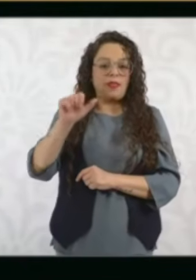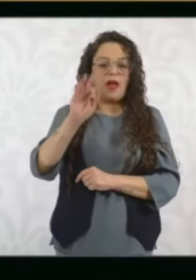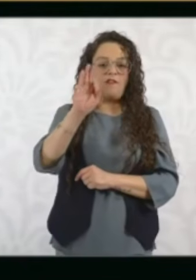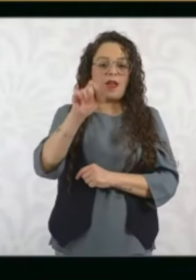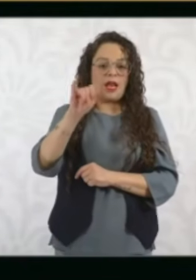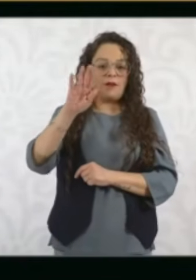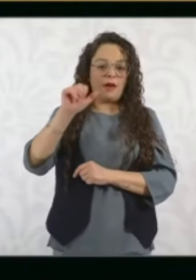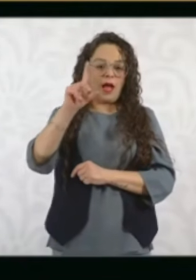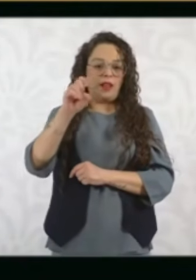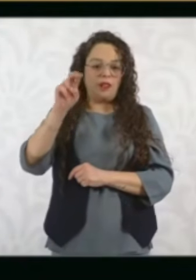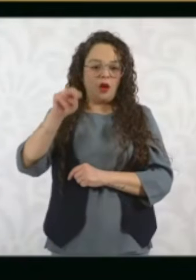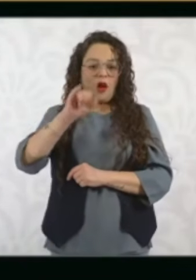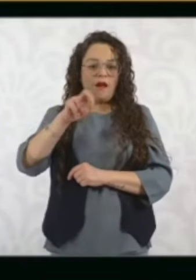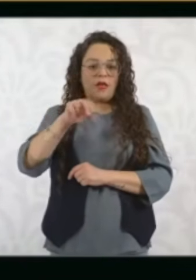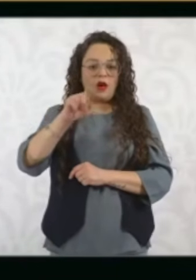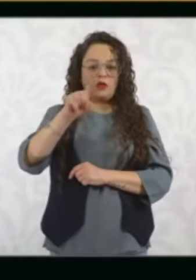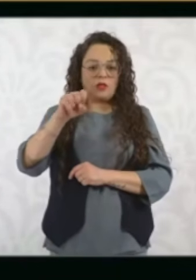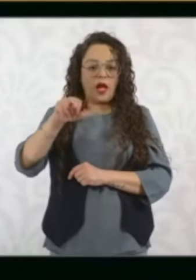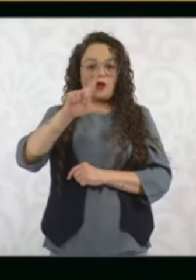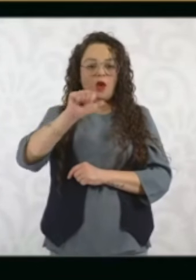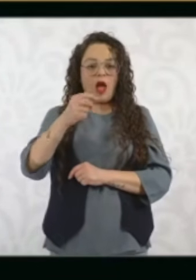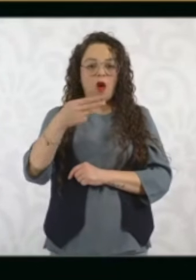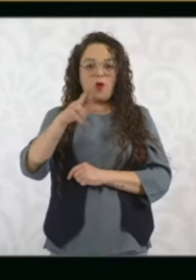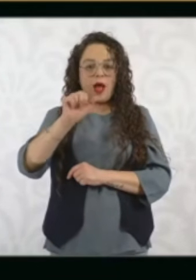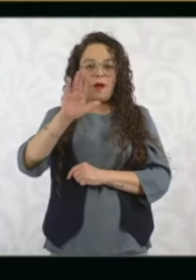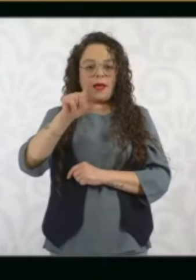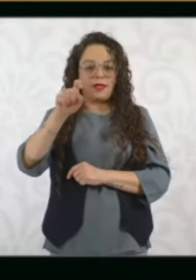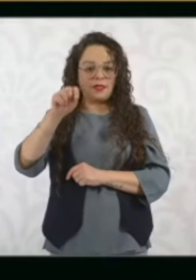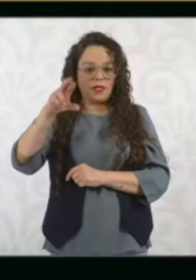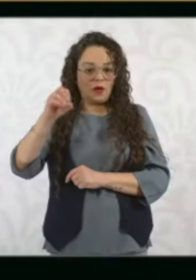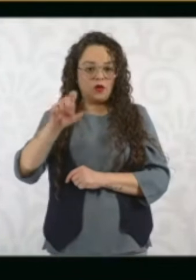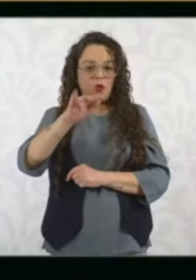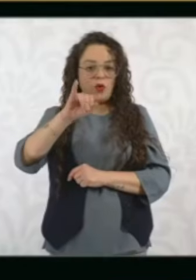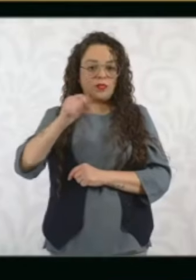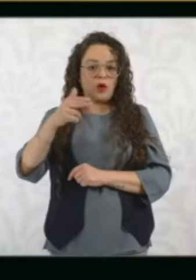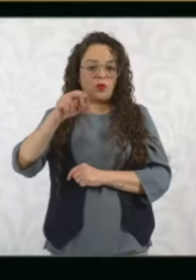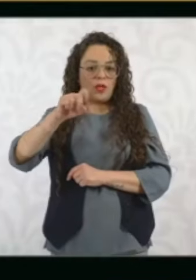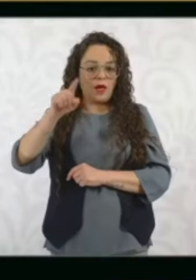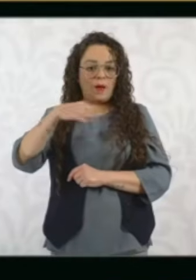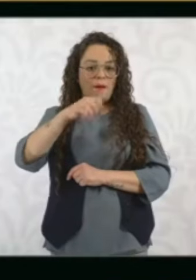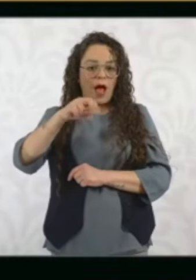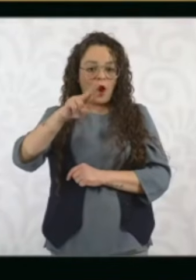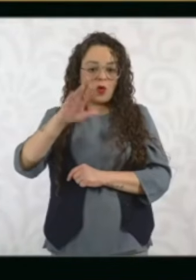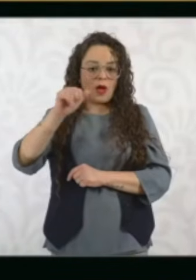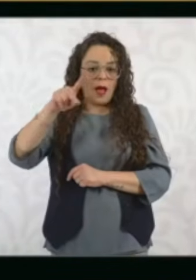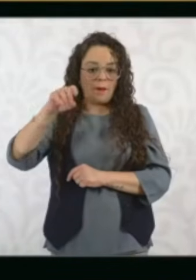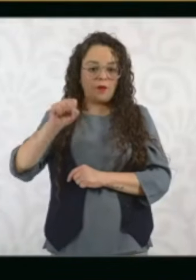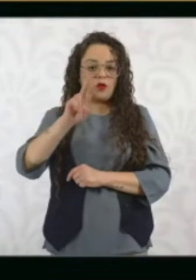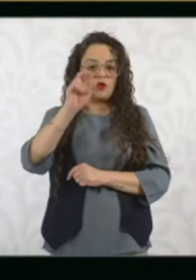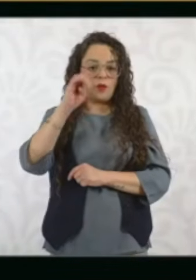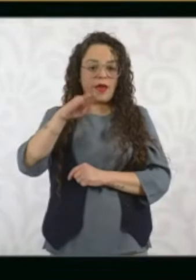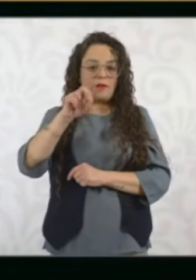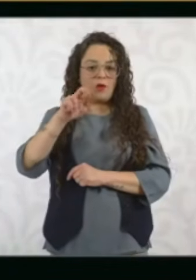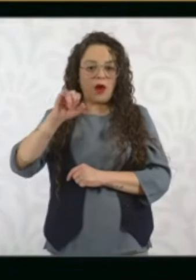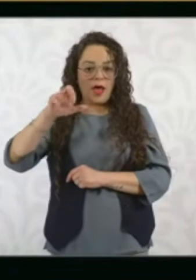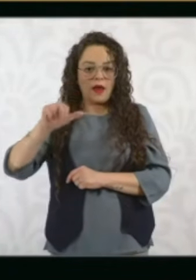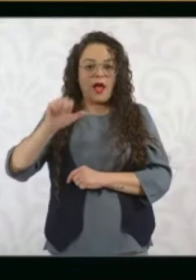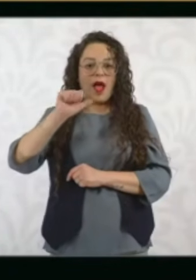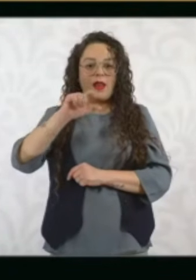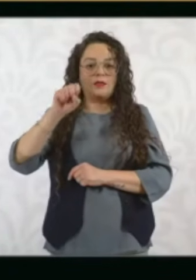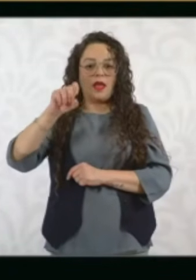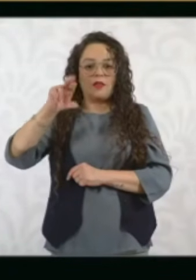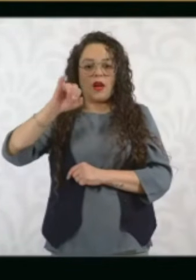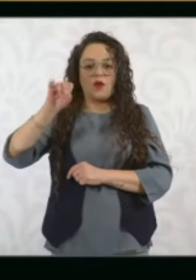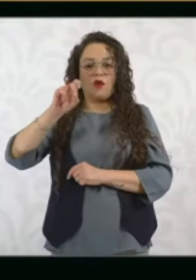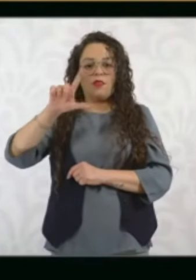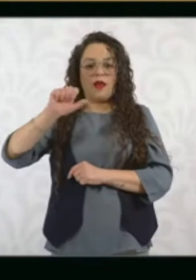Javier Lozano, Laura Ballesteros, Luisa Gutiérrez, Maru Campos, Rubén Moreira, Alessandra Rojo de la Vega,